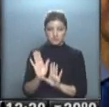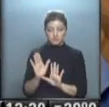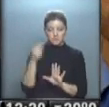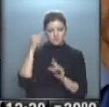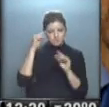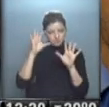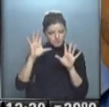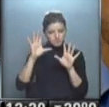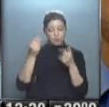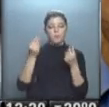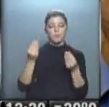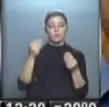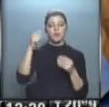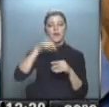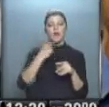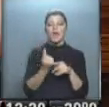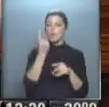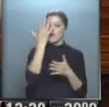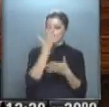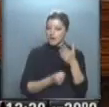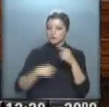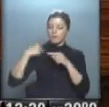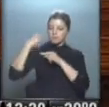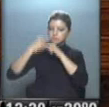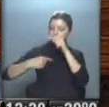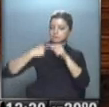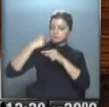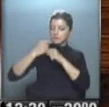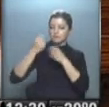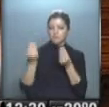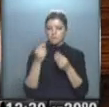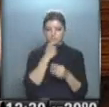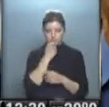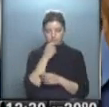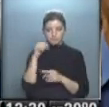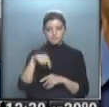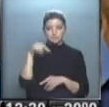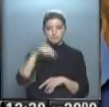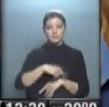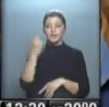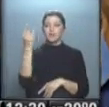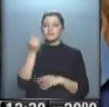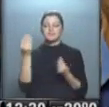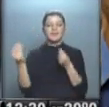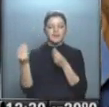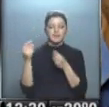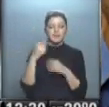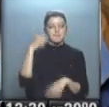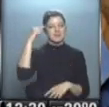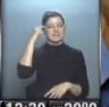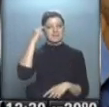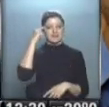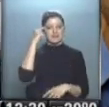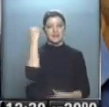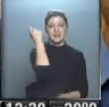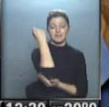Y acá permanentemente se ha repetido uno de ellos. ¿En qué consiste este supuesto falso? En suponer que las economías